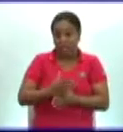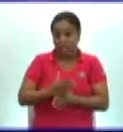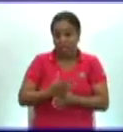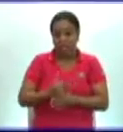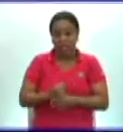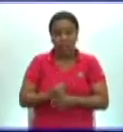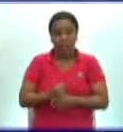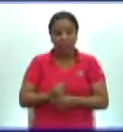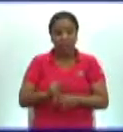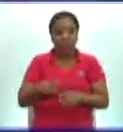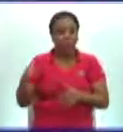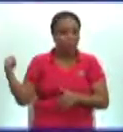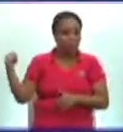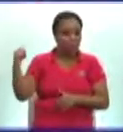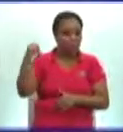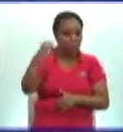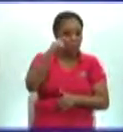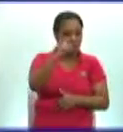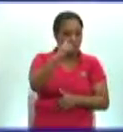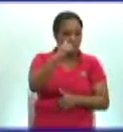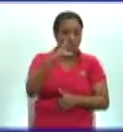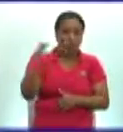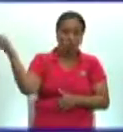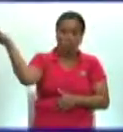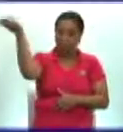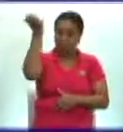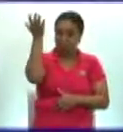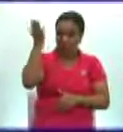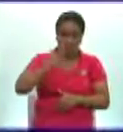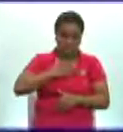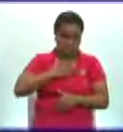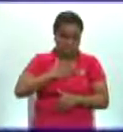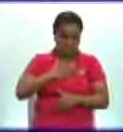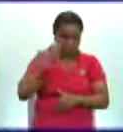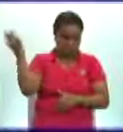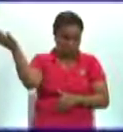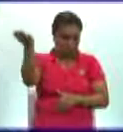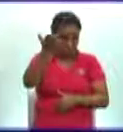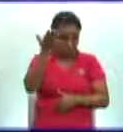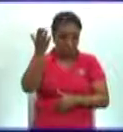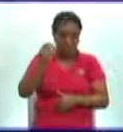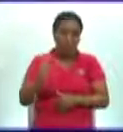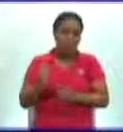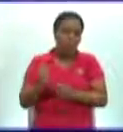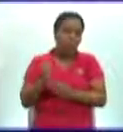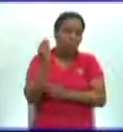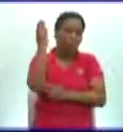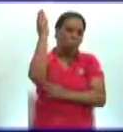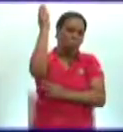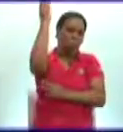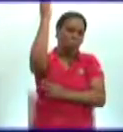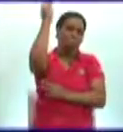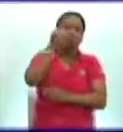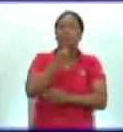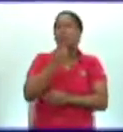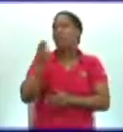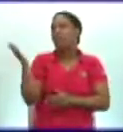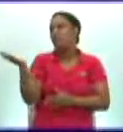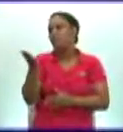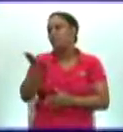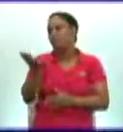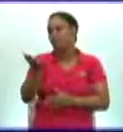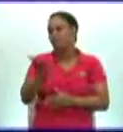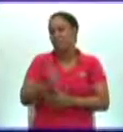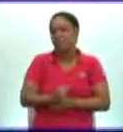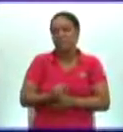ocurre con un avión en nuestra atmósfera, un cohete en el espacio estelar podrá viajar a altísimas velocidades sin